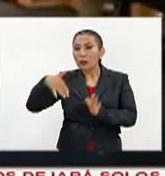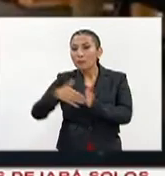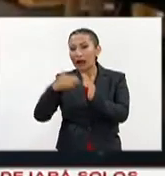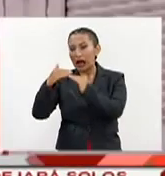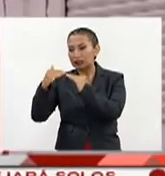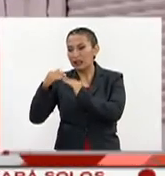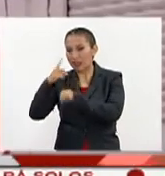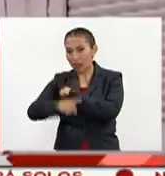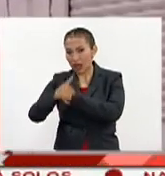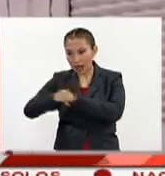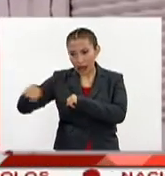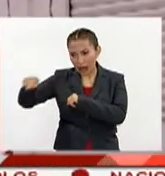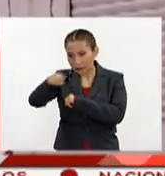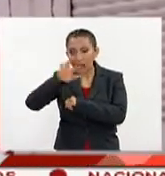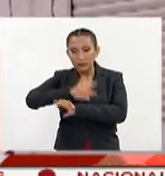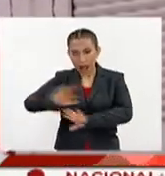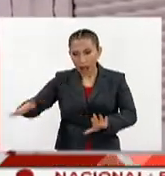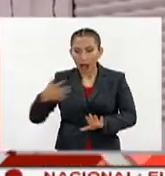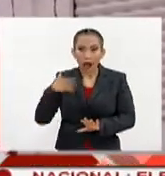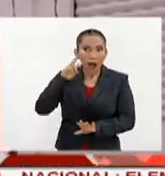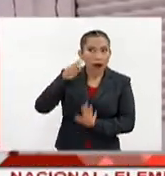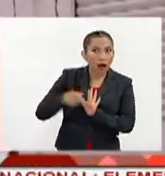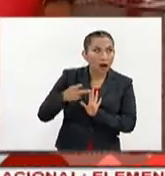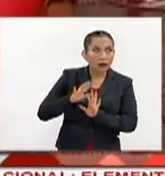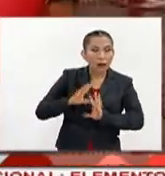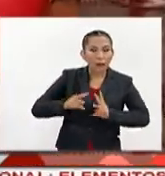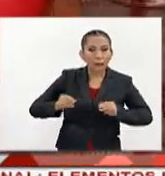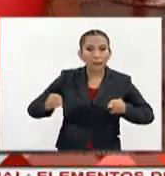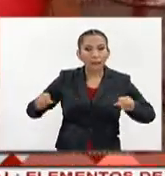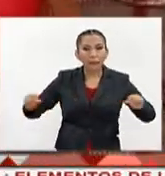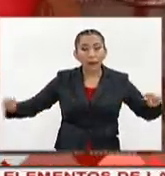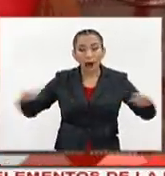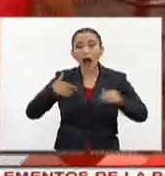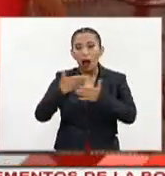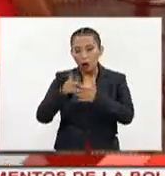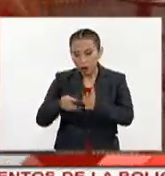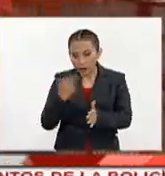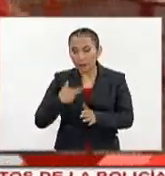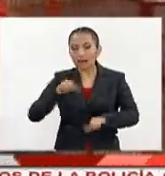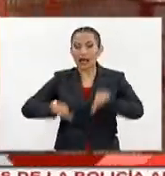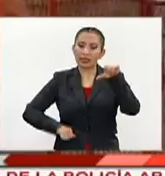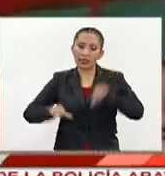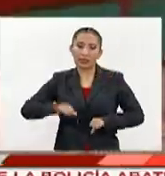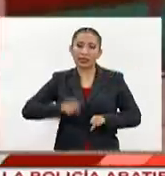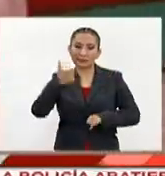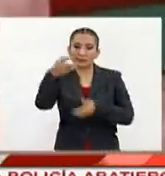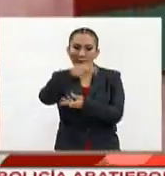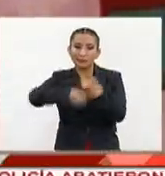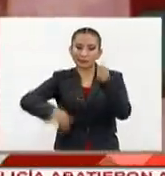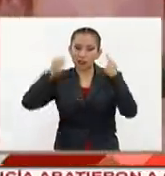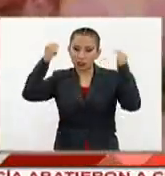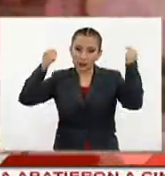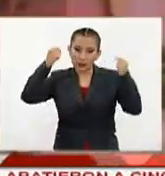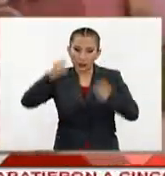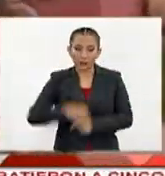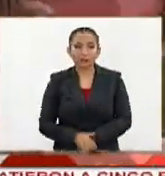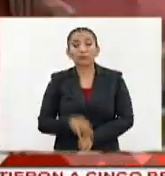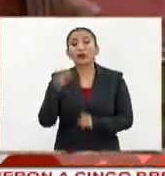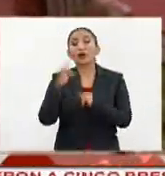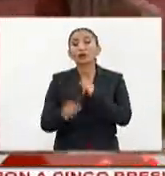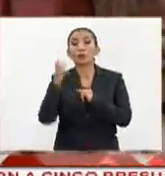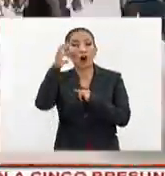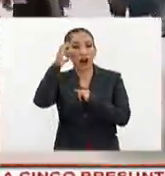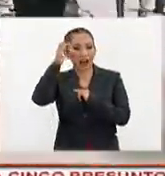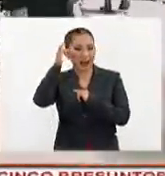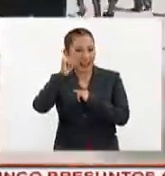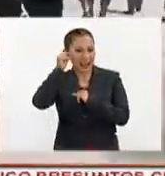viviendas afectadas, ya se han dejado de sentir las réplicas y ahora buscan reactivar su principal actividad económica, que es el turismo. Finalmente, en